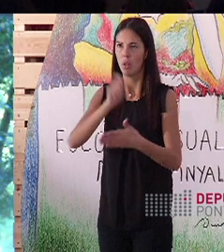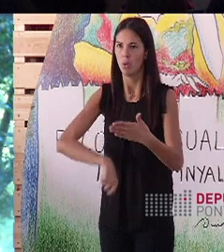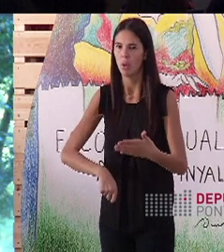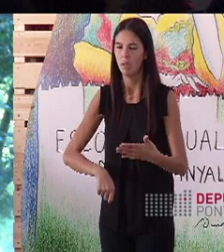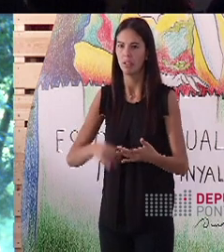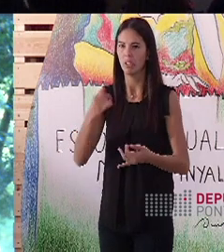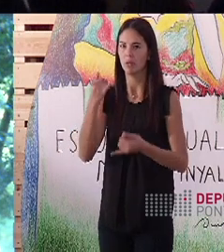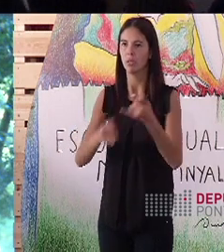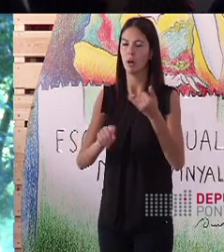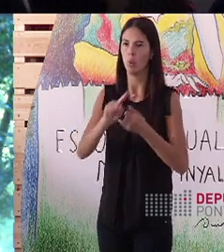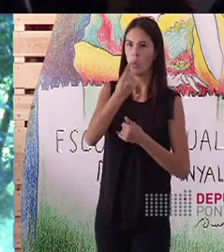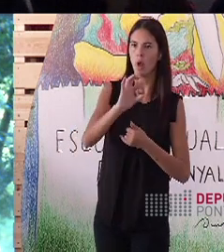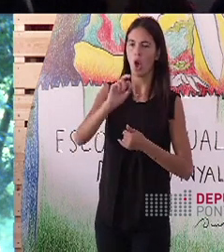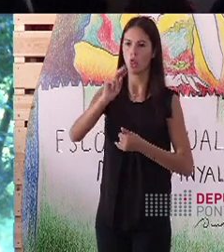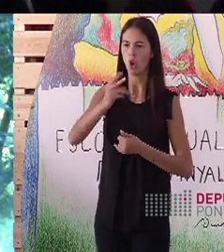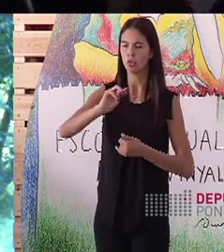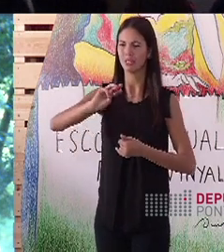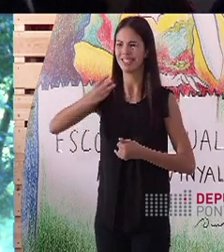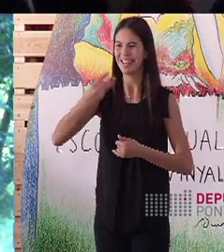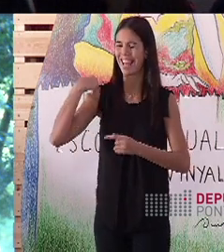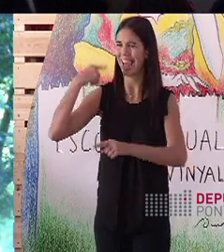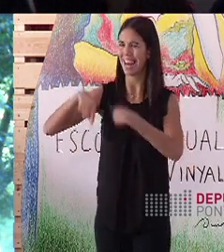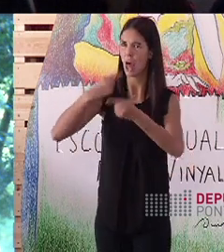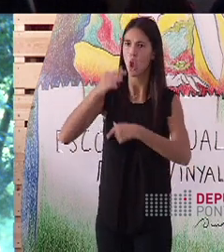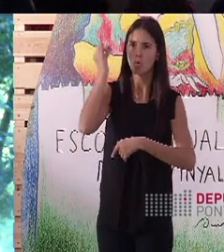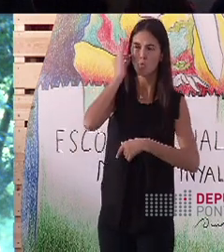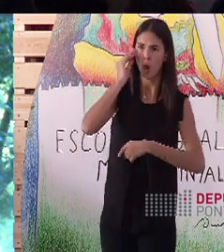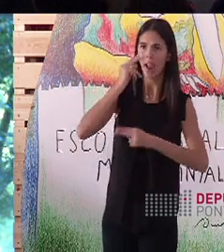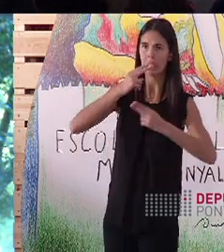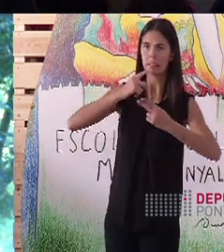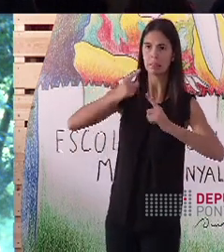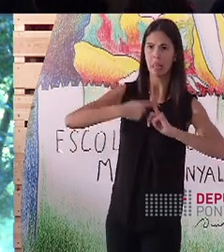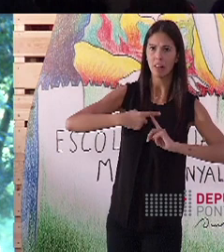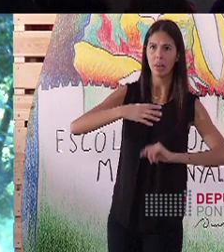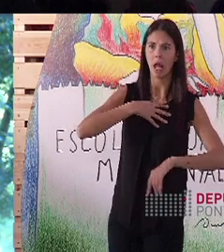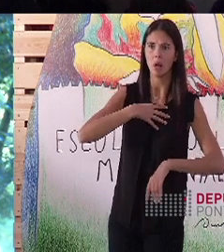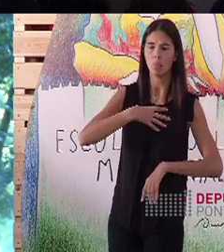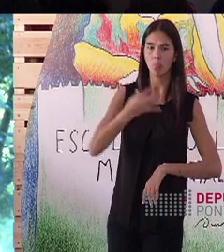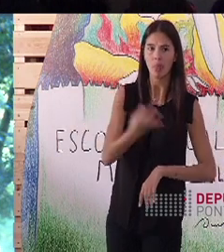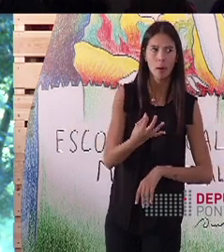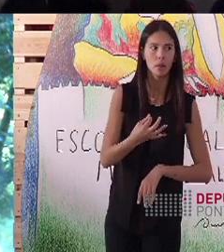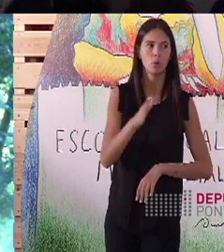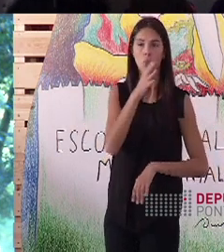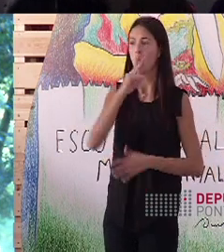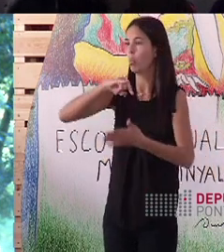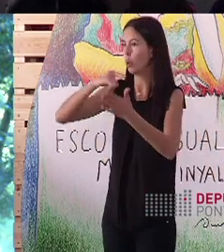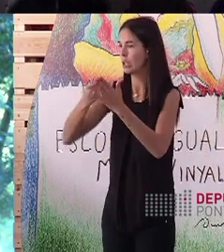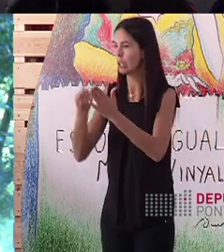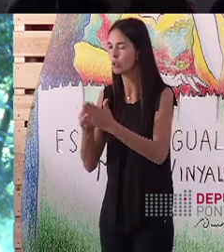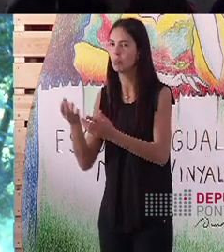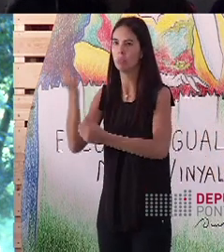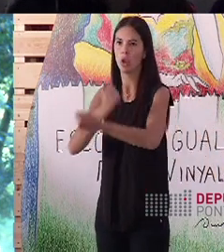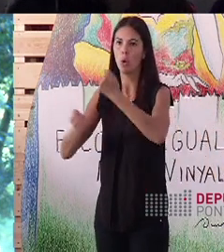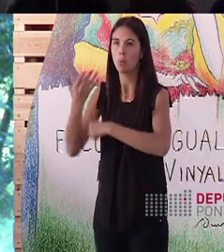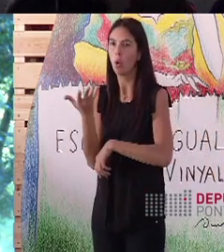que sacrificar a una, dos o tres generaciones de mujeres. Cando un proxecto de económico para un país, un proxecto que